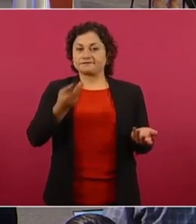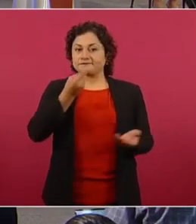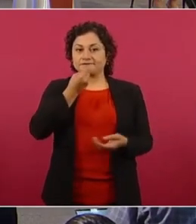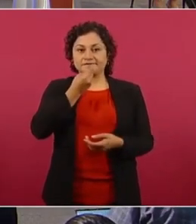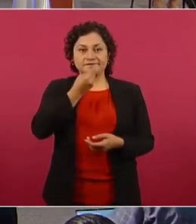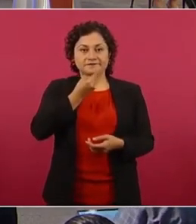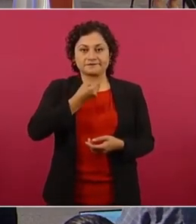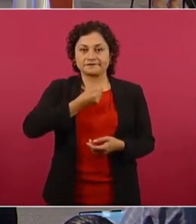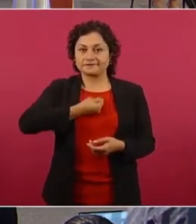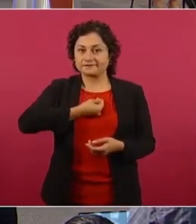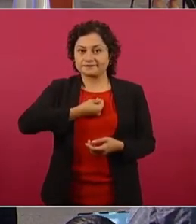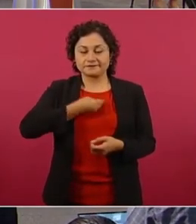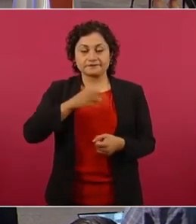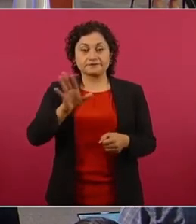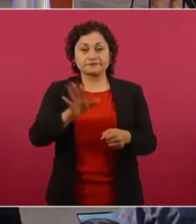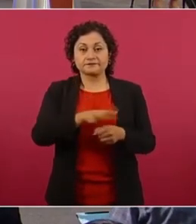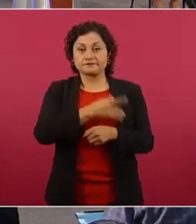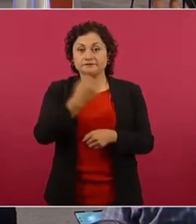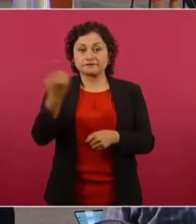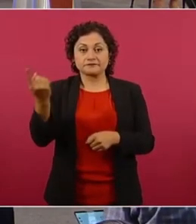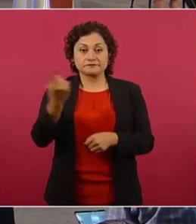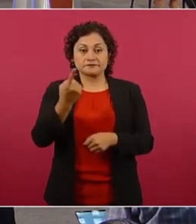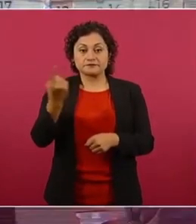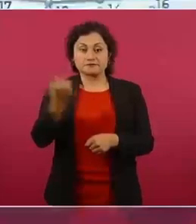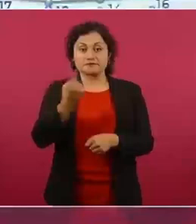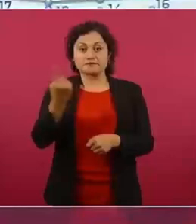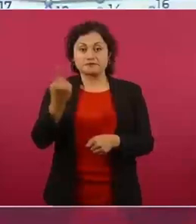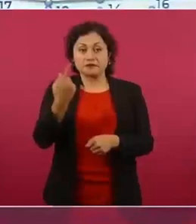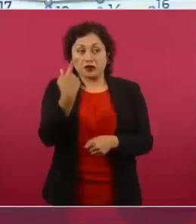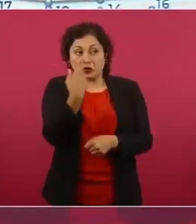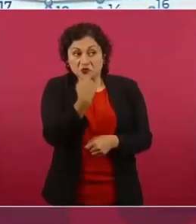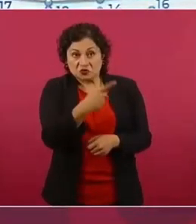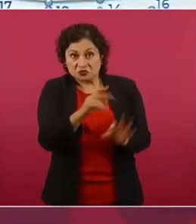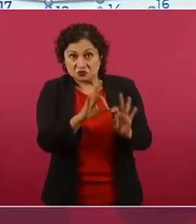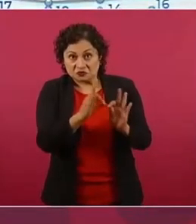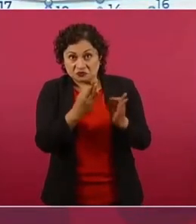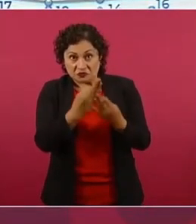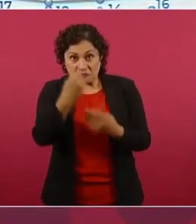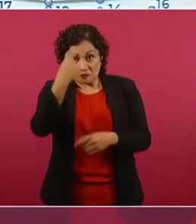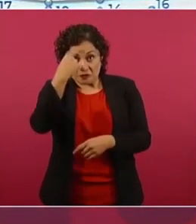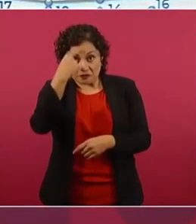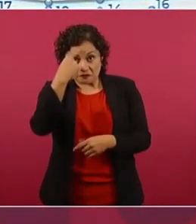porque además eso tiene que ver con una mentalidad